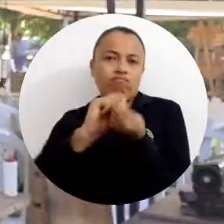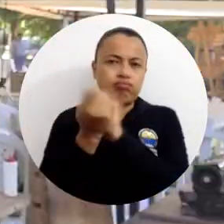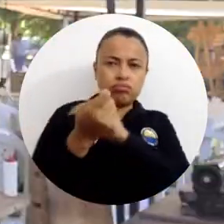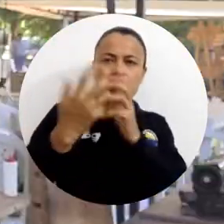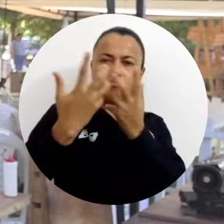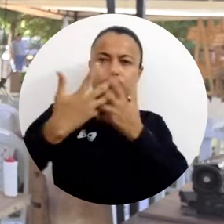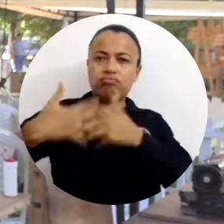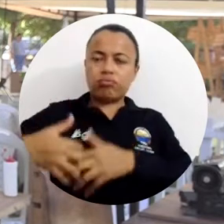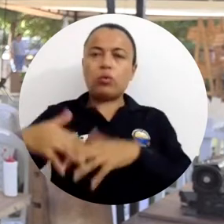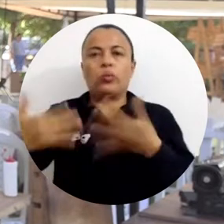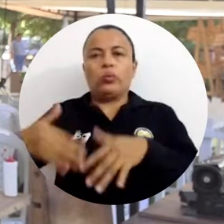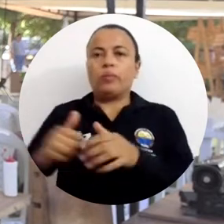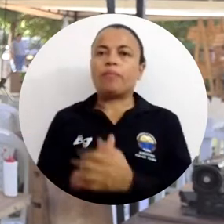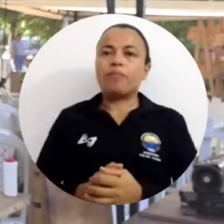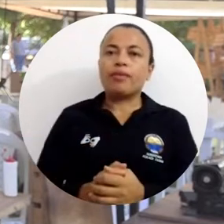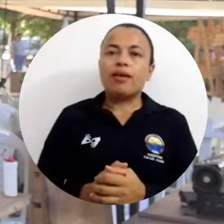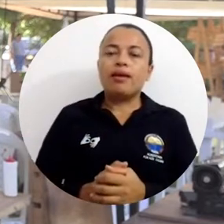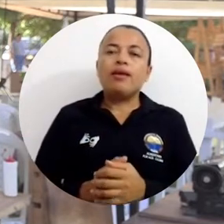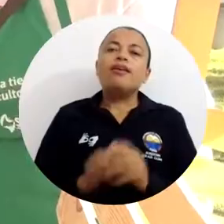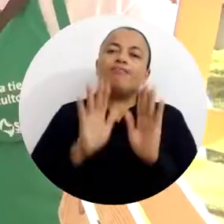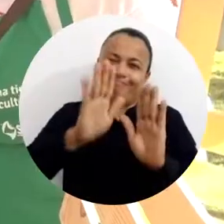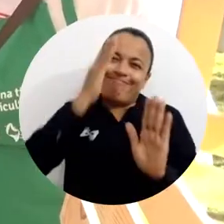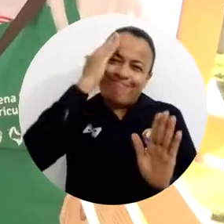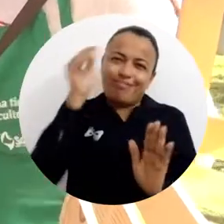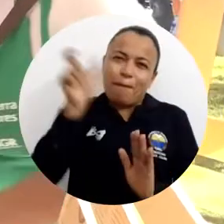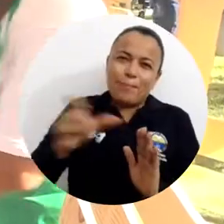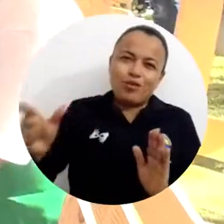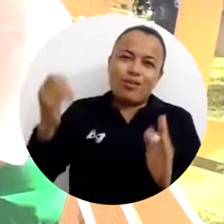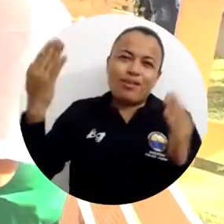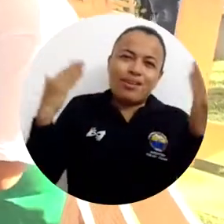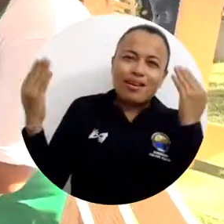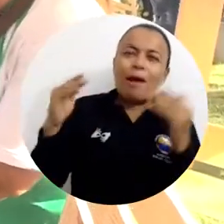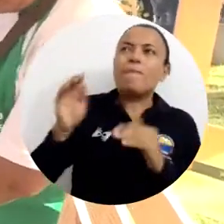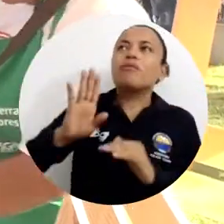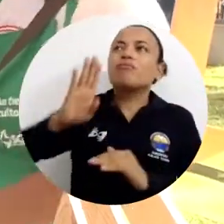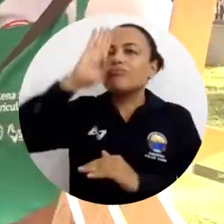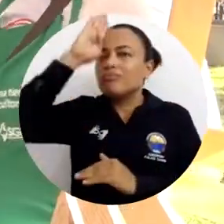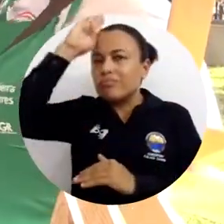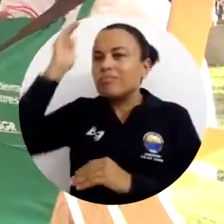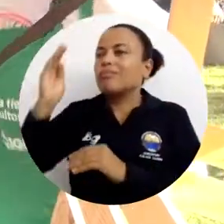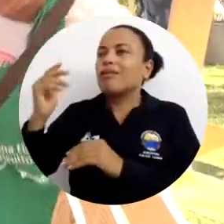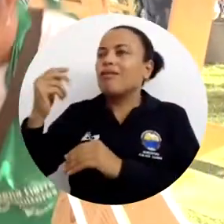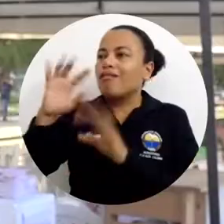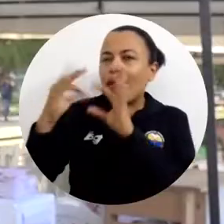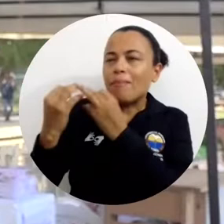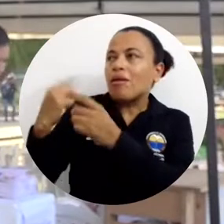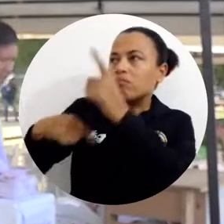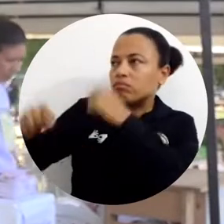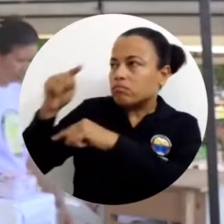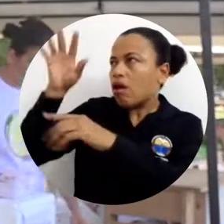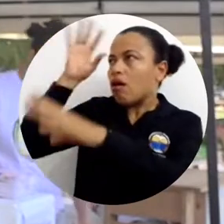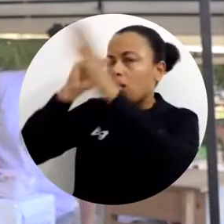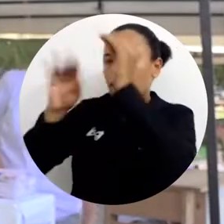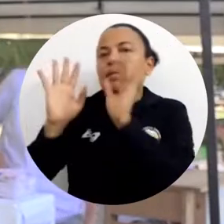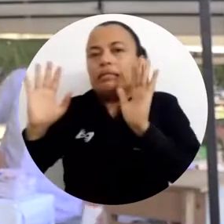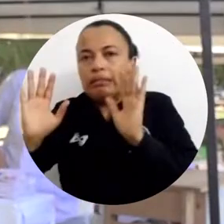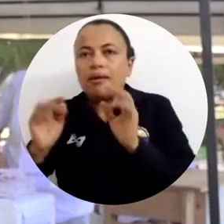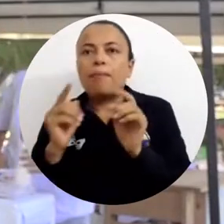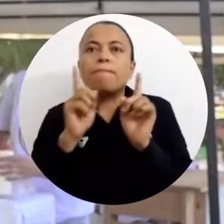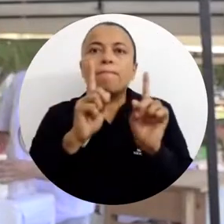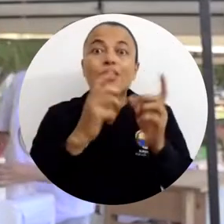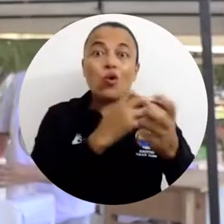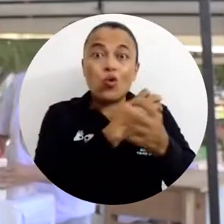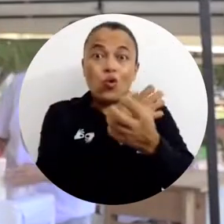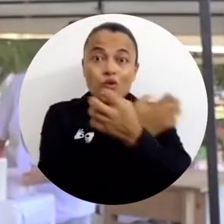campesino es muy empírico, tiene conocimiento, pero no está cercano a la ciencia y la Universidad del Magdalena ha